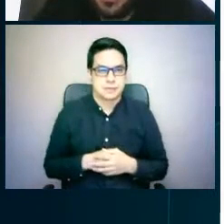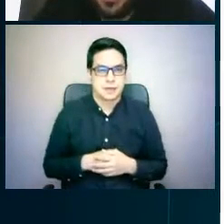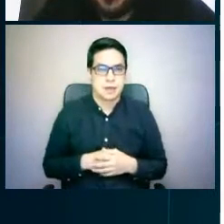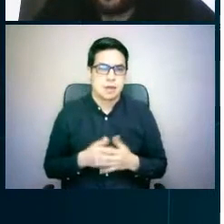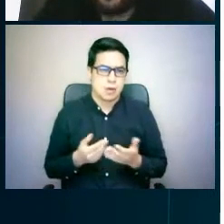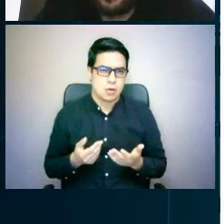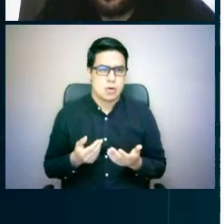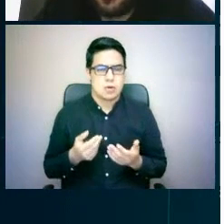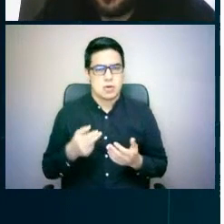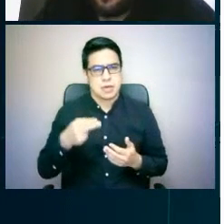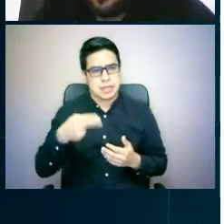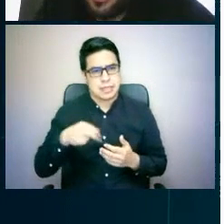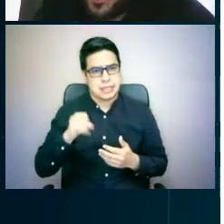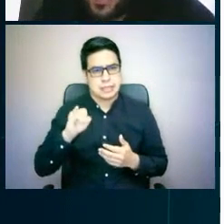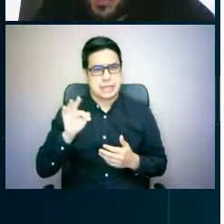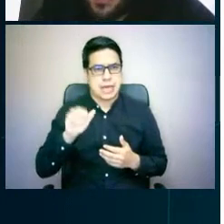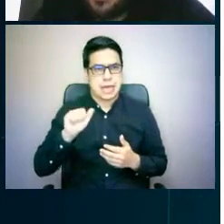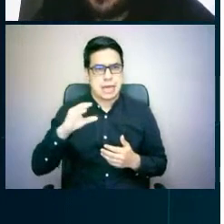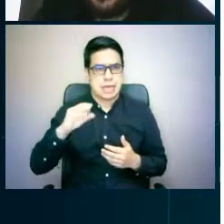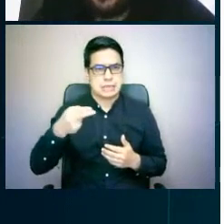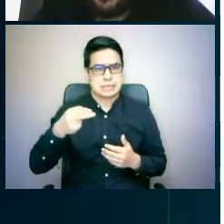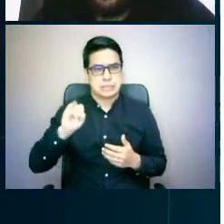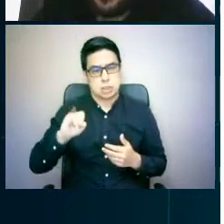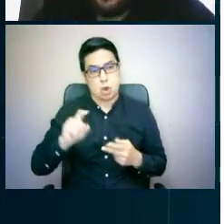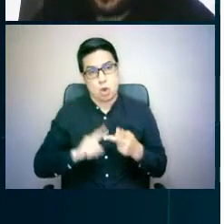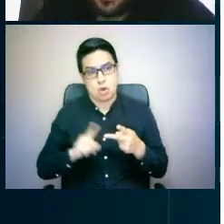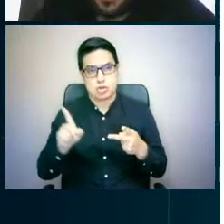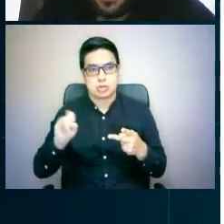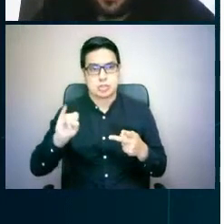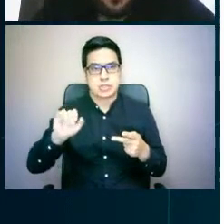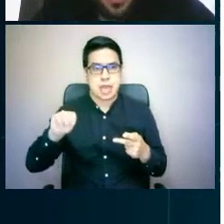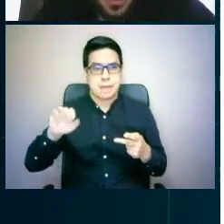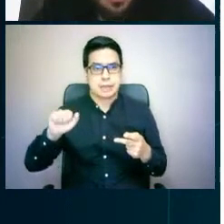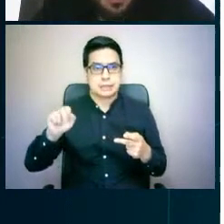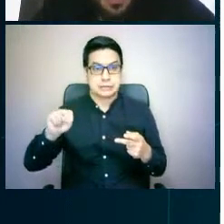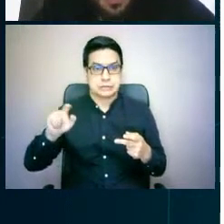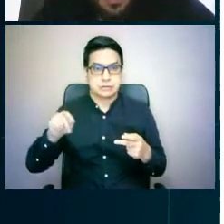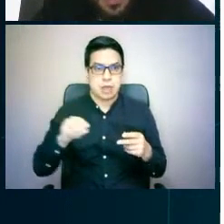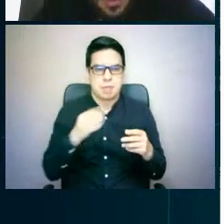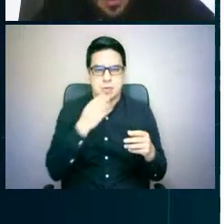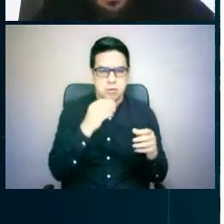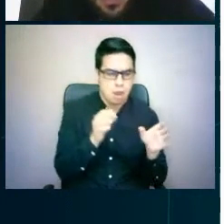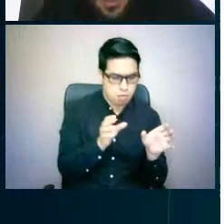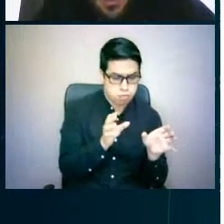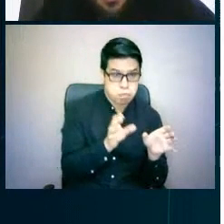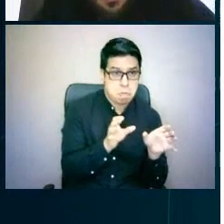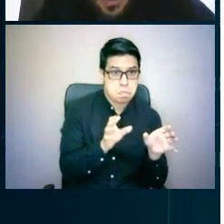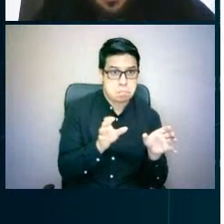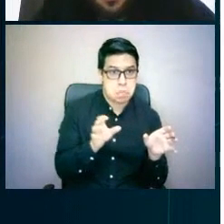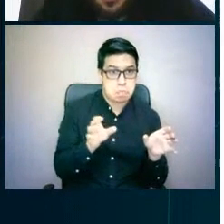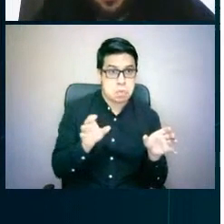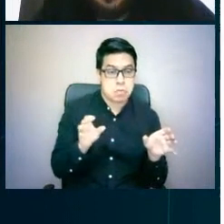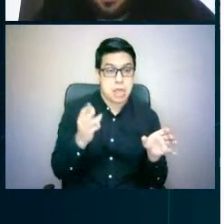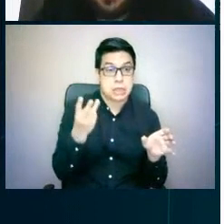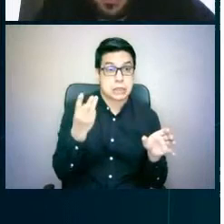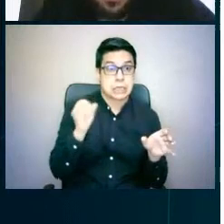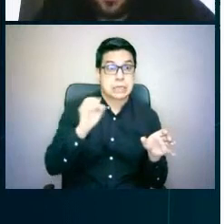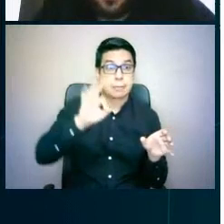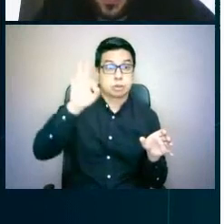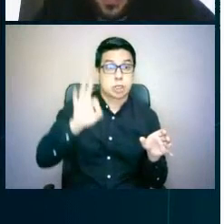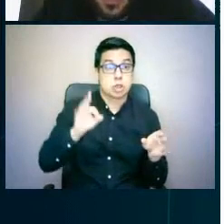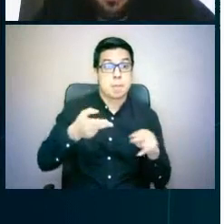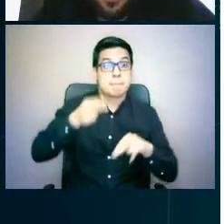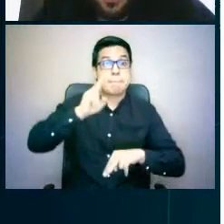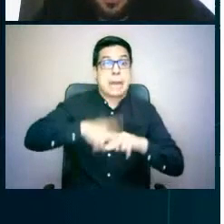Siemens, estos aumentos no son lineales. Pues no es que un equipo mida un metro y lo